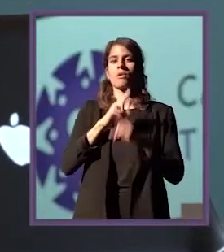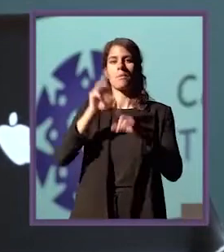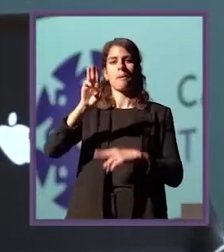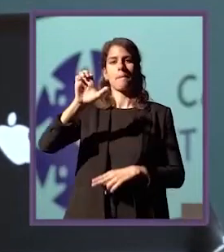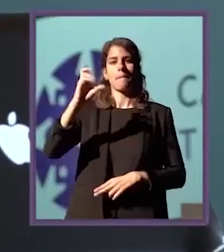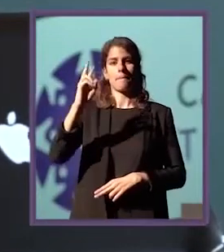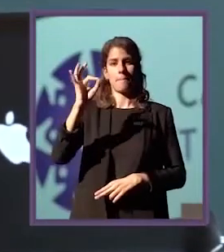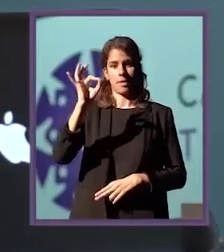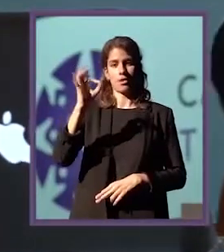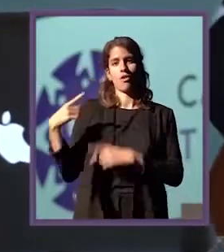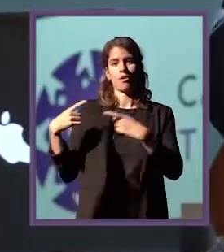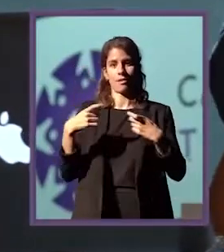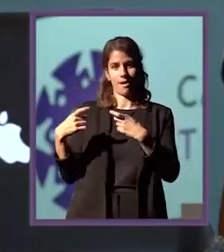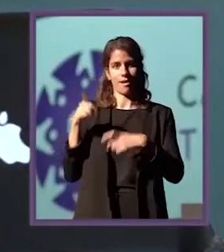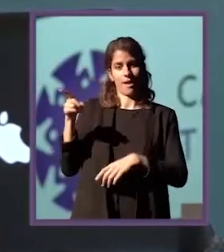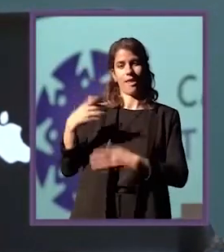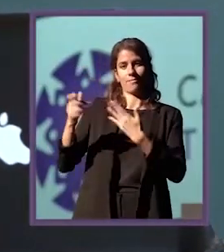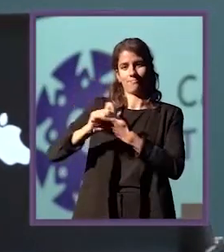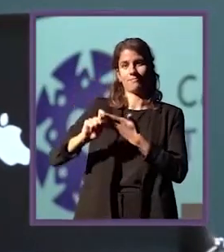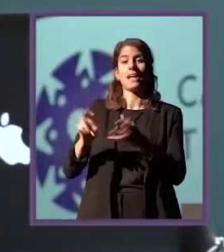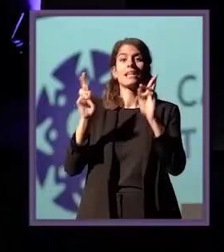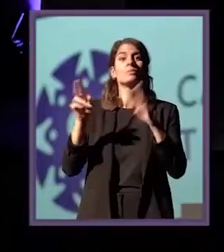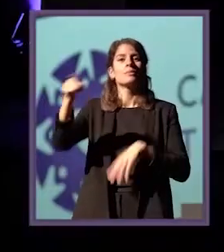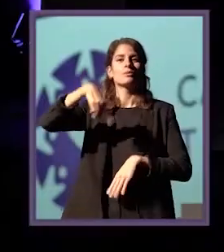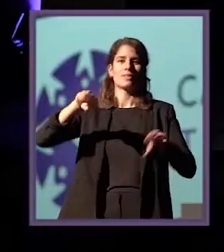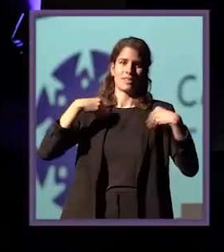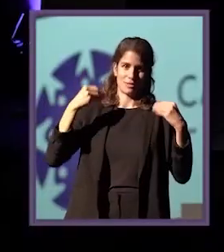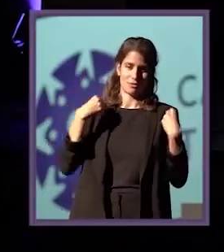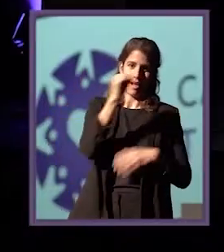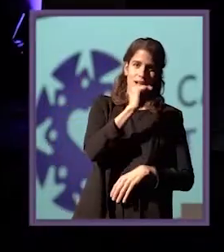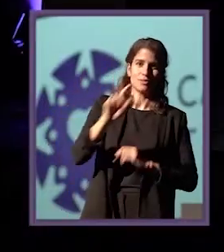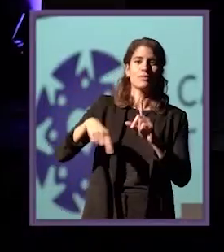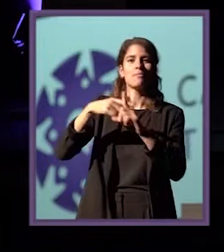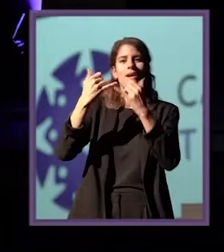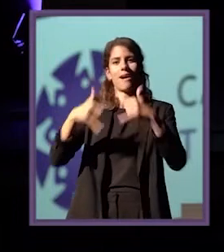que la disfruten, así como lo que queda de acto. Gracias.